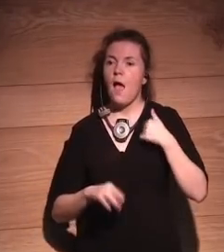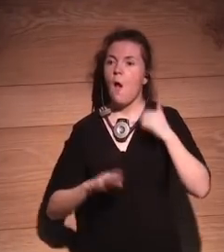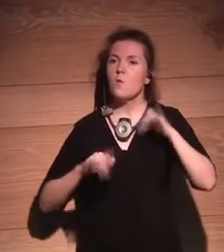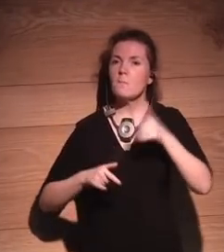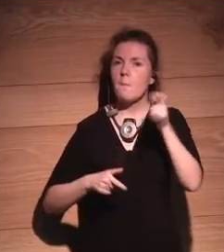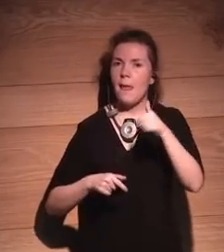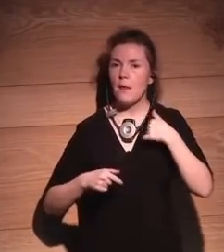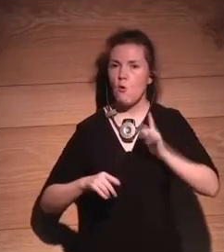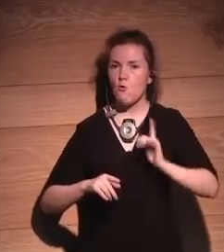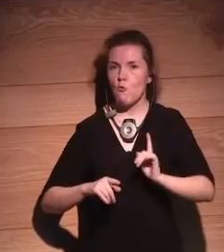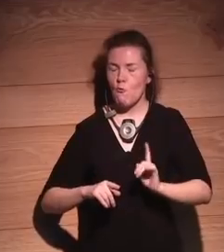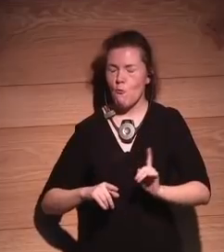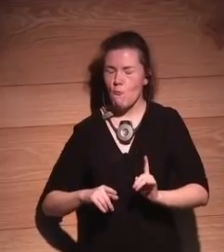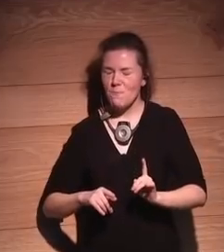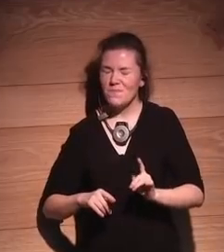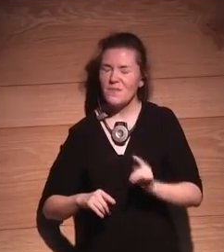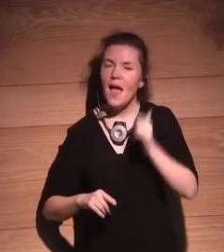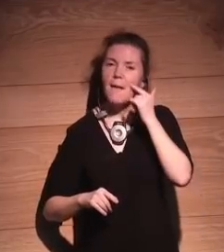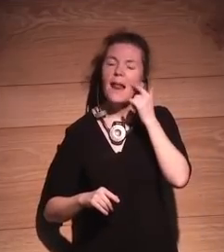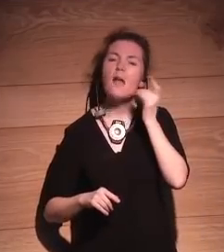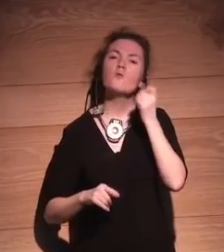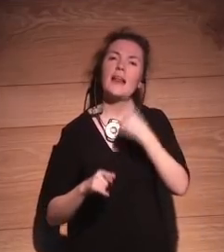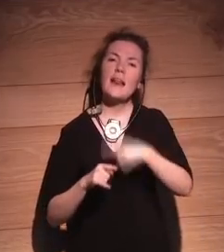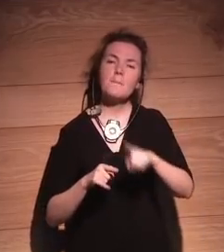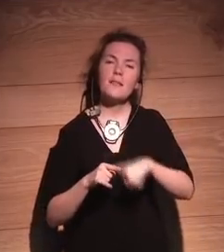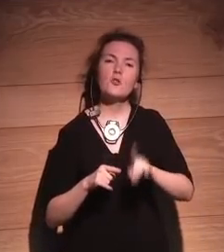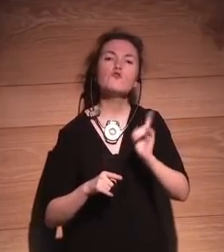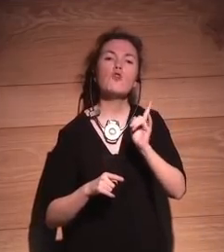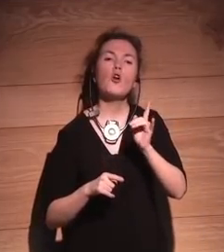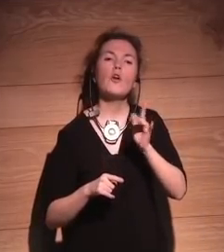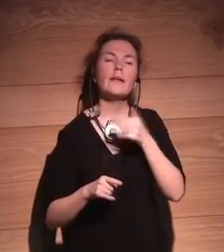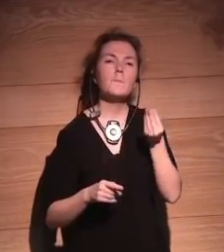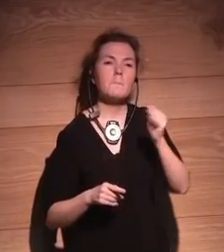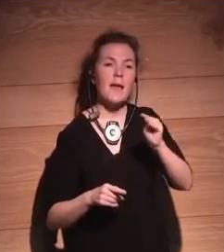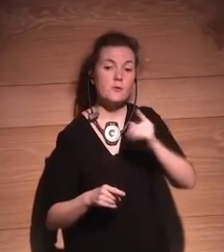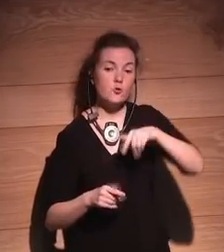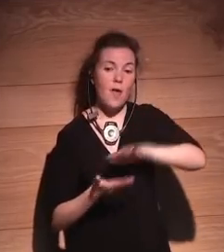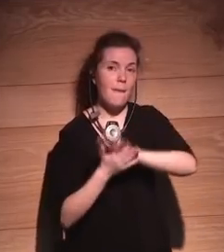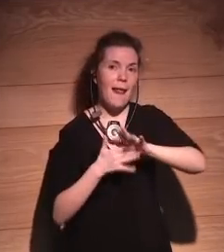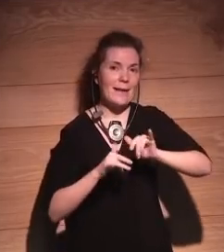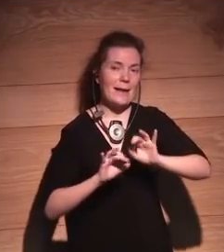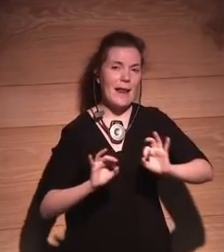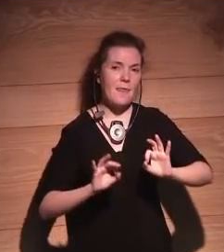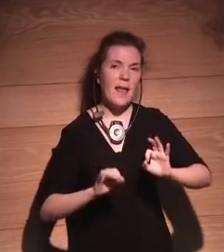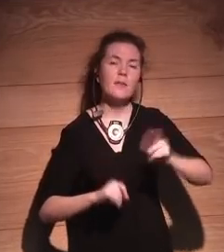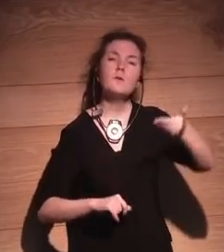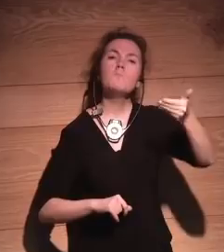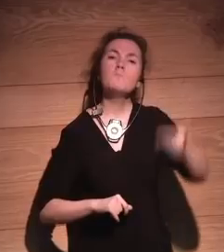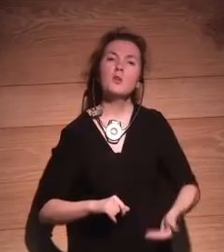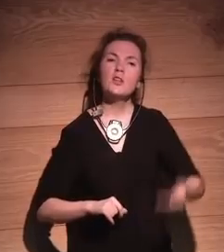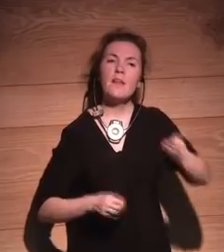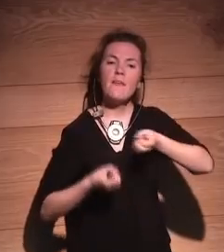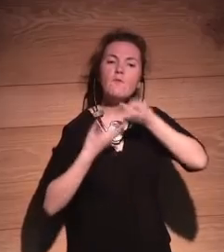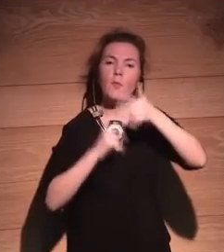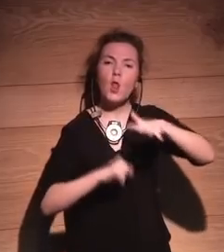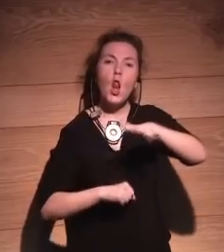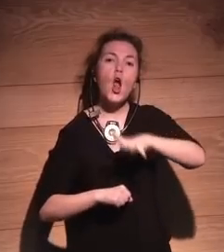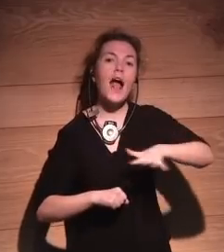Dios, pero hay un elemento simplemente por apuntar que no lo hemos tocado, que es la relevancia y la importancia de la información